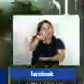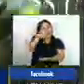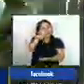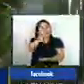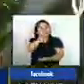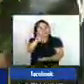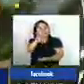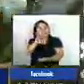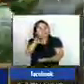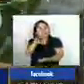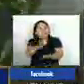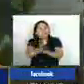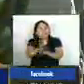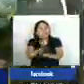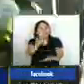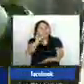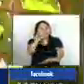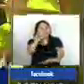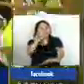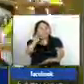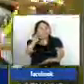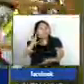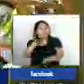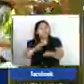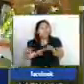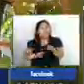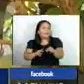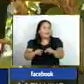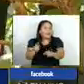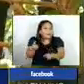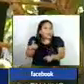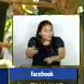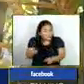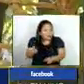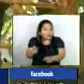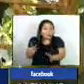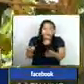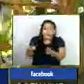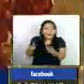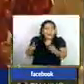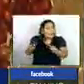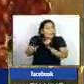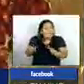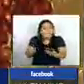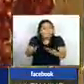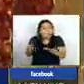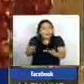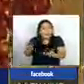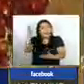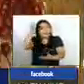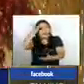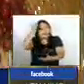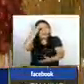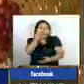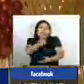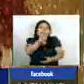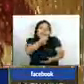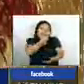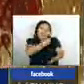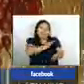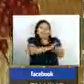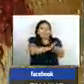.25 de dólar. Poco, pero es la única oportunidad que ha encontrado para garantizar alimento.